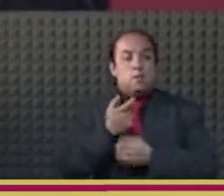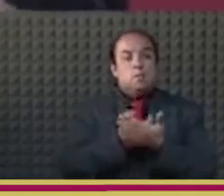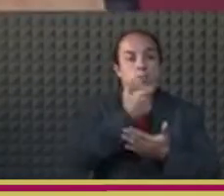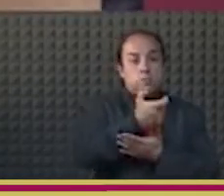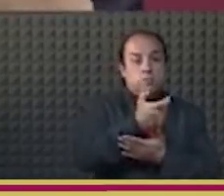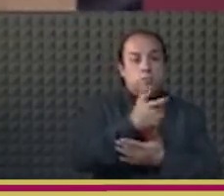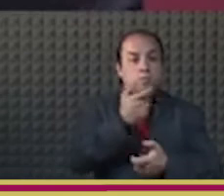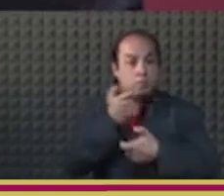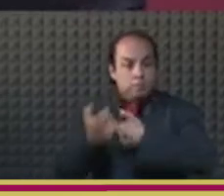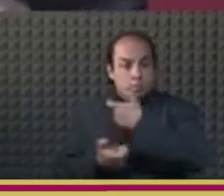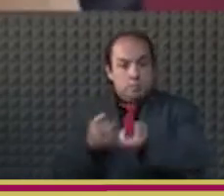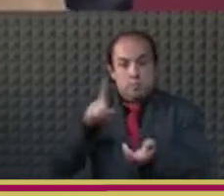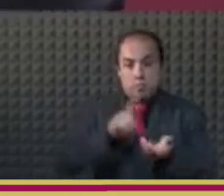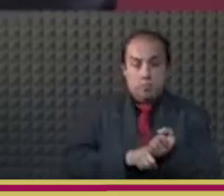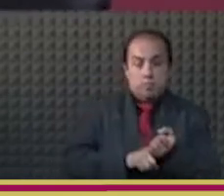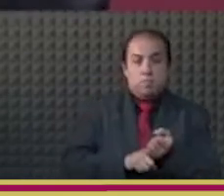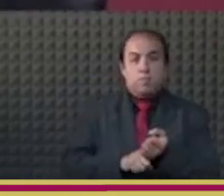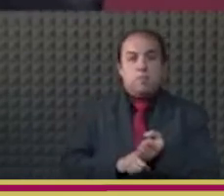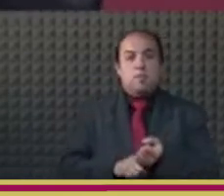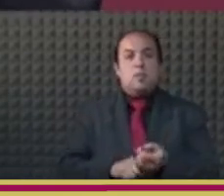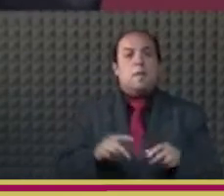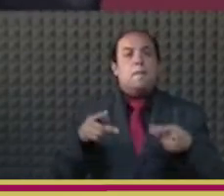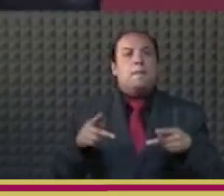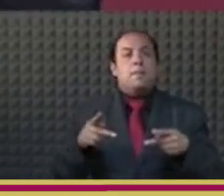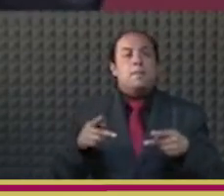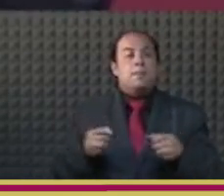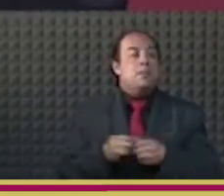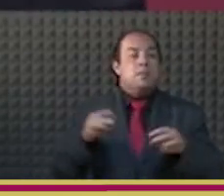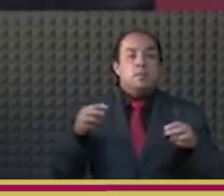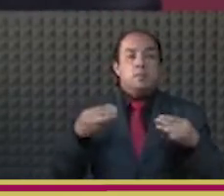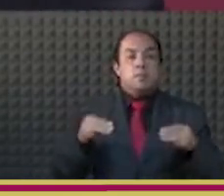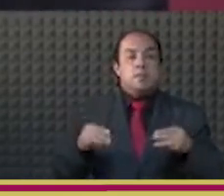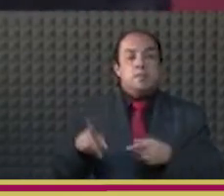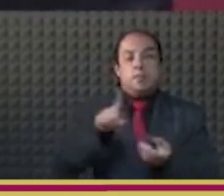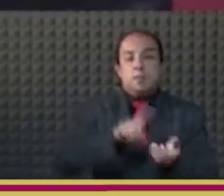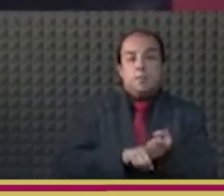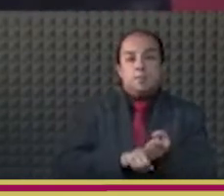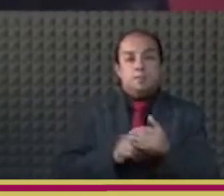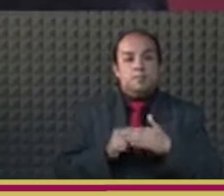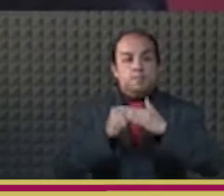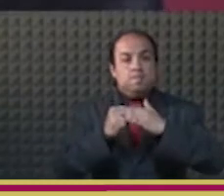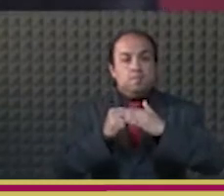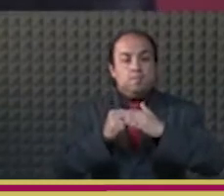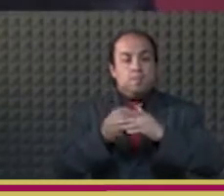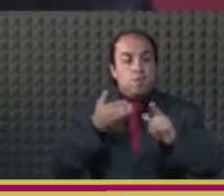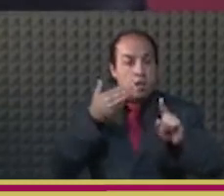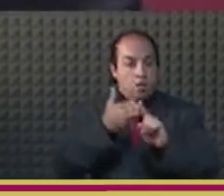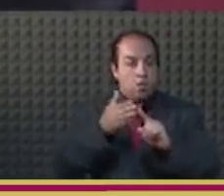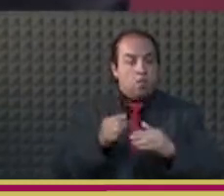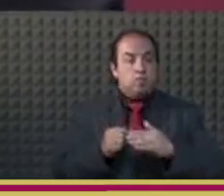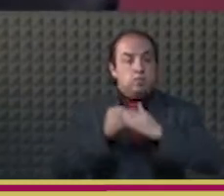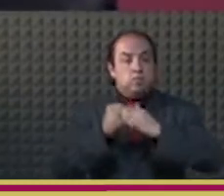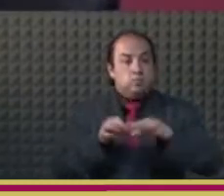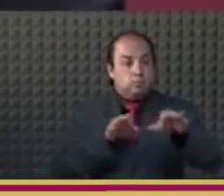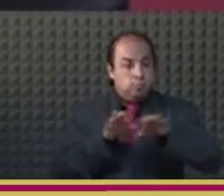sueldos, la economía interna, el mercado interno se fortalece. Entonces, la ruta de fortalecer el